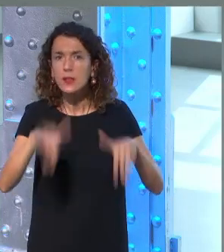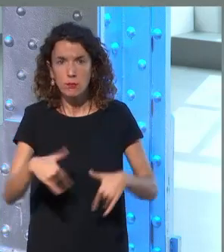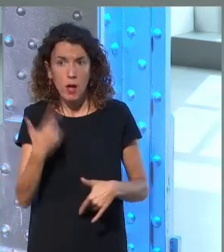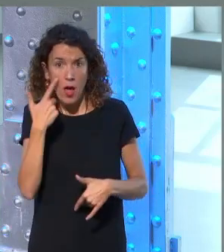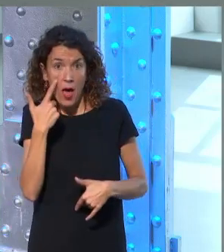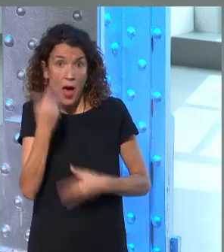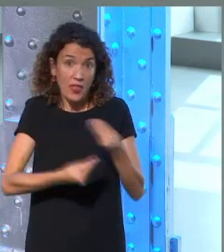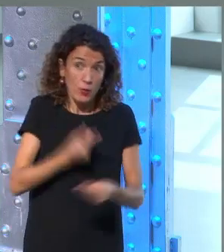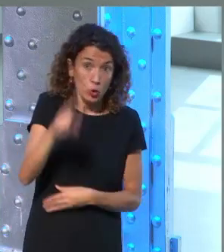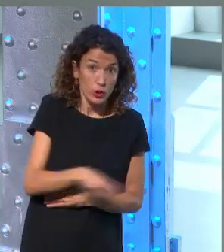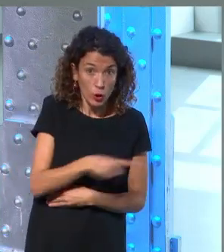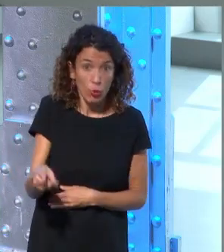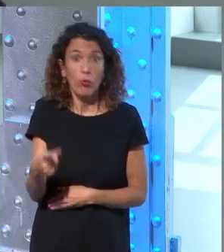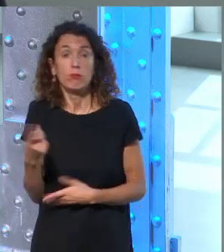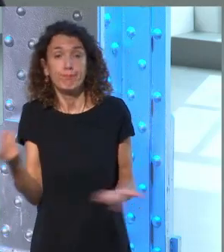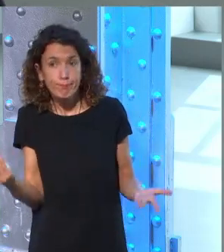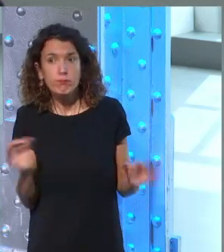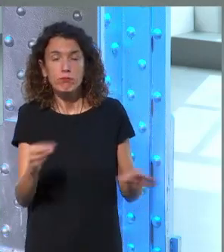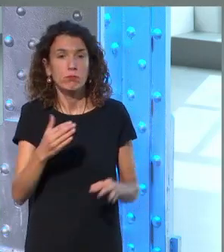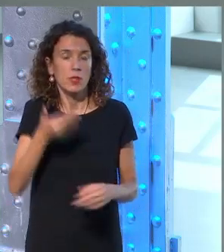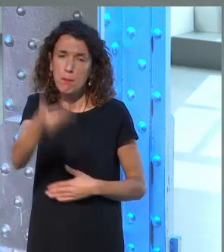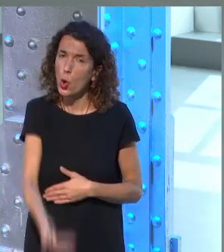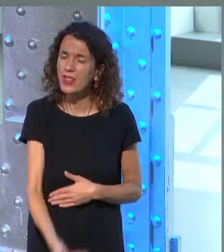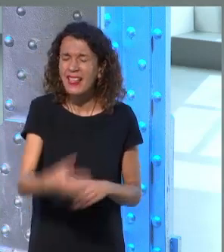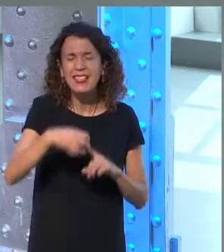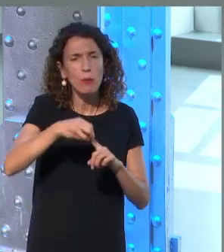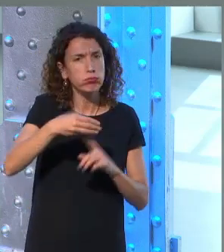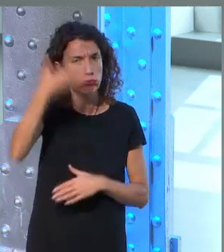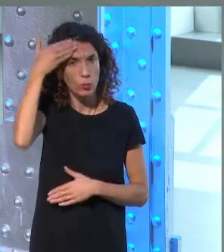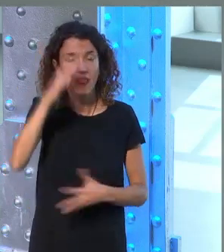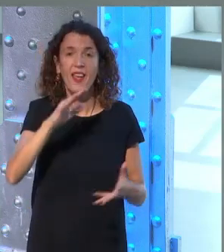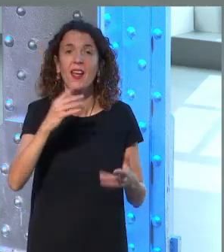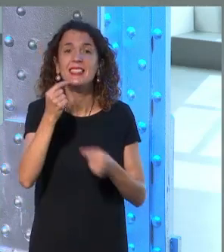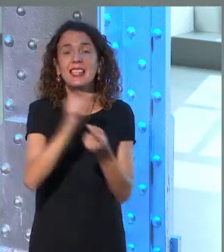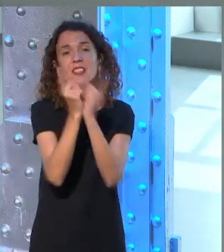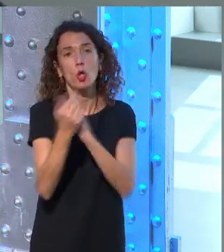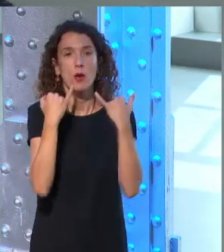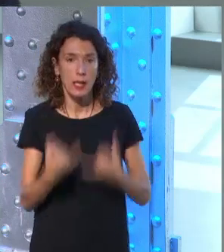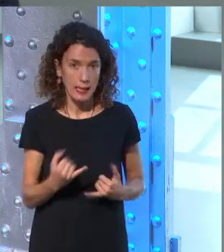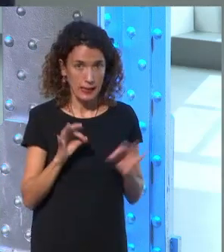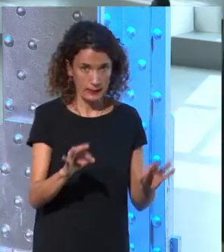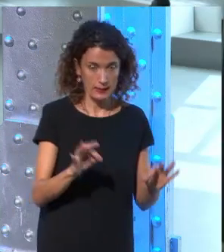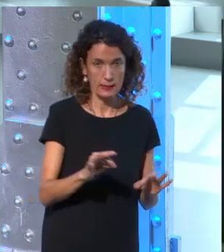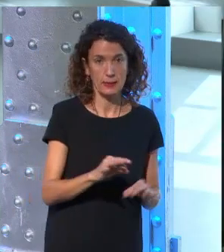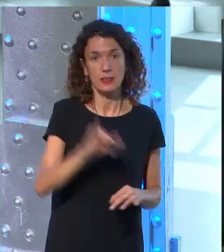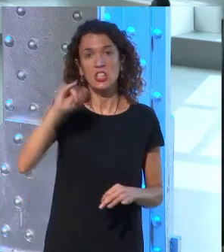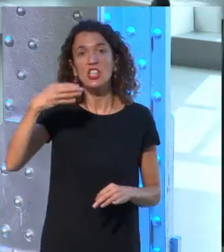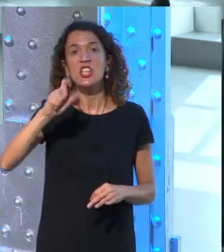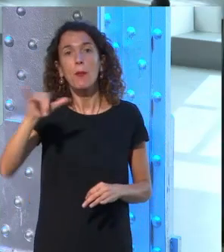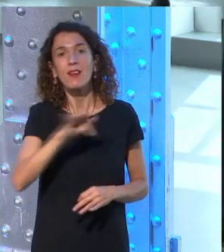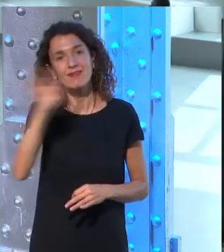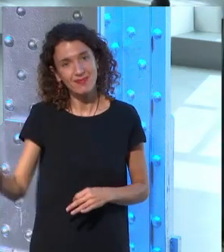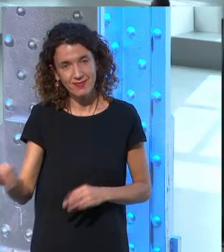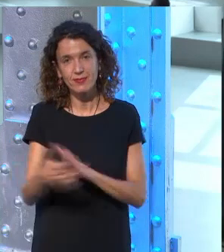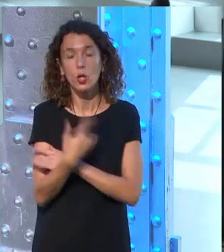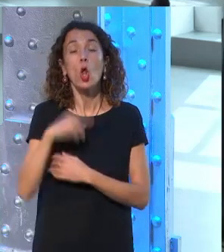las externalidades que ahora no se reflejan. Y por lo tanto, yo creo que es el elemento clave de la transición energética. Isabel Bichel, le voy a pedir la palabra. ¿Sí?